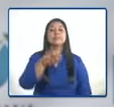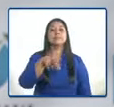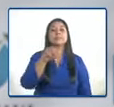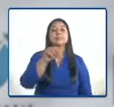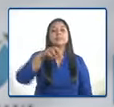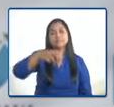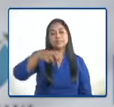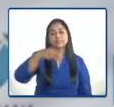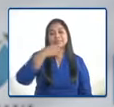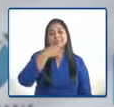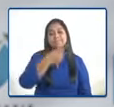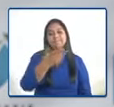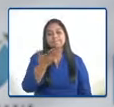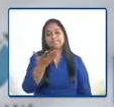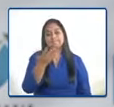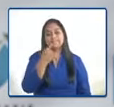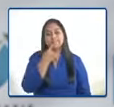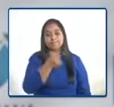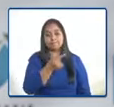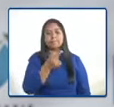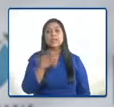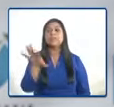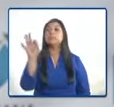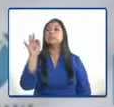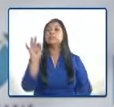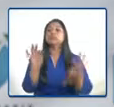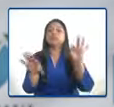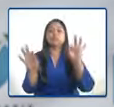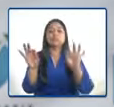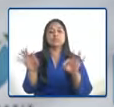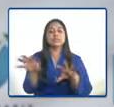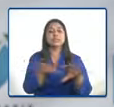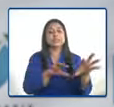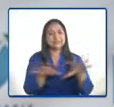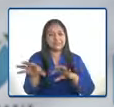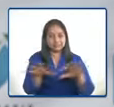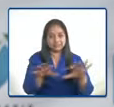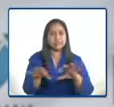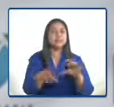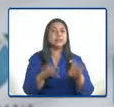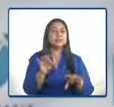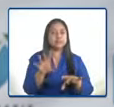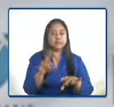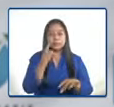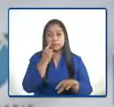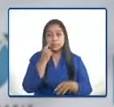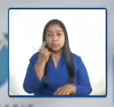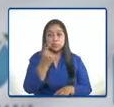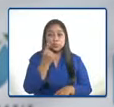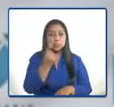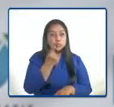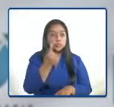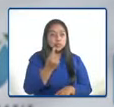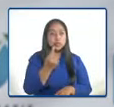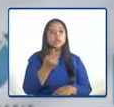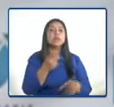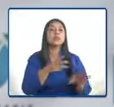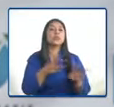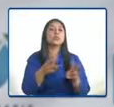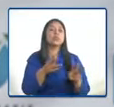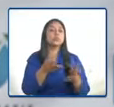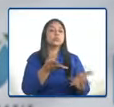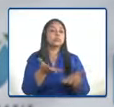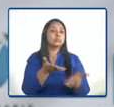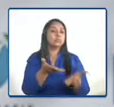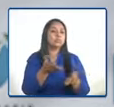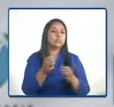nos mandan a priorizar las acciones y a buscar referentes en cuanto al modelo de atención. Por